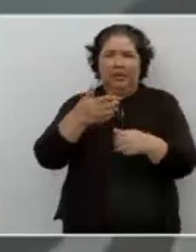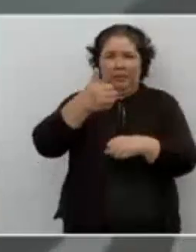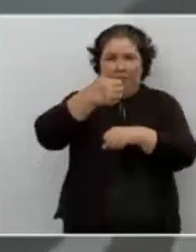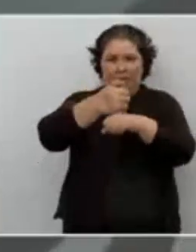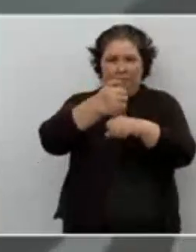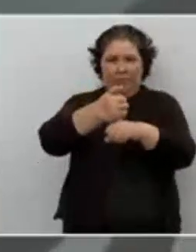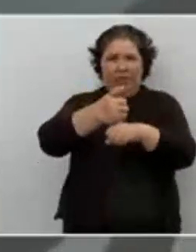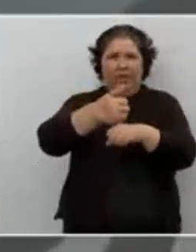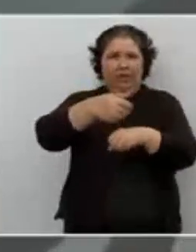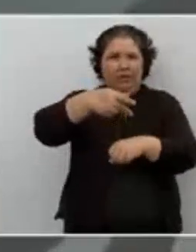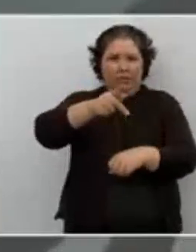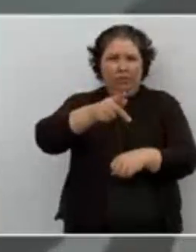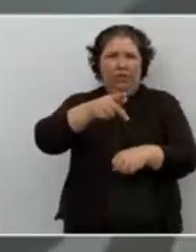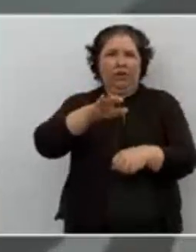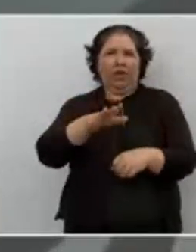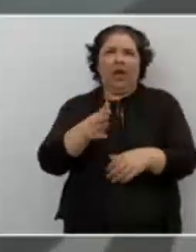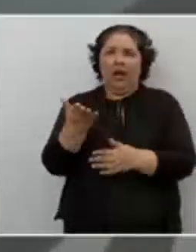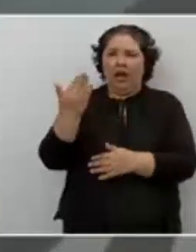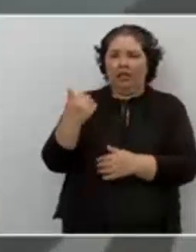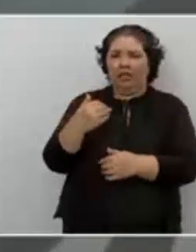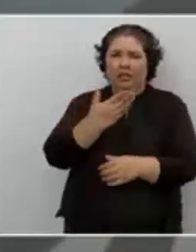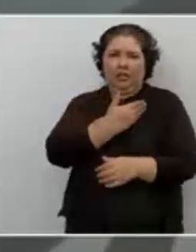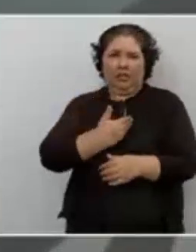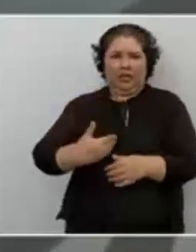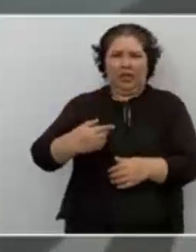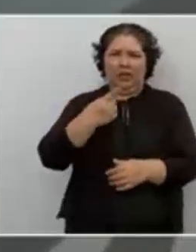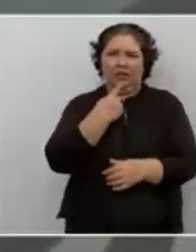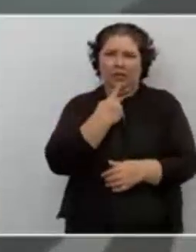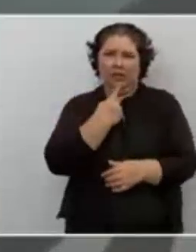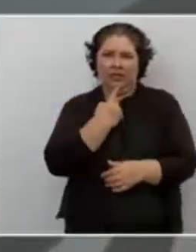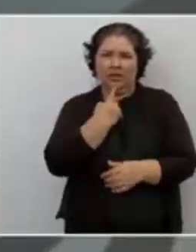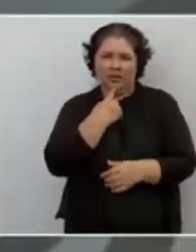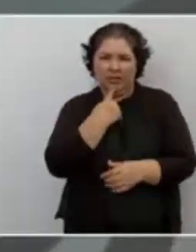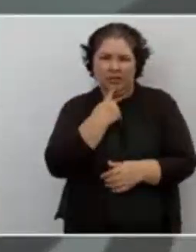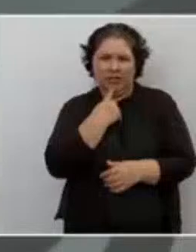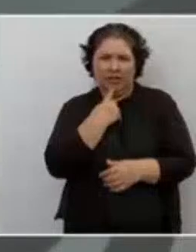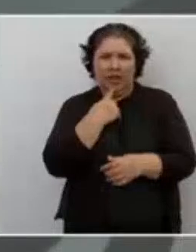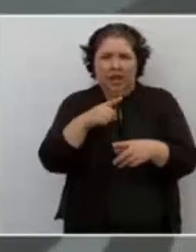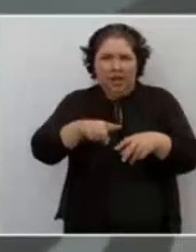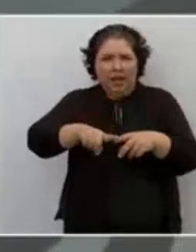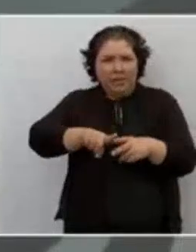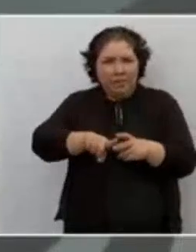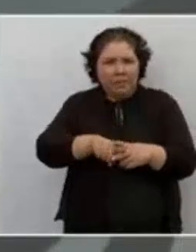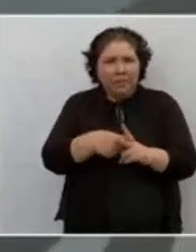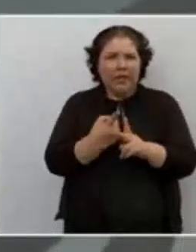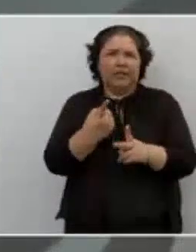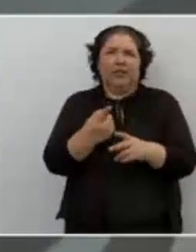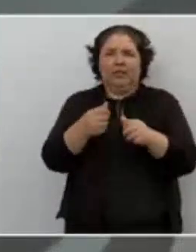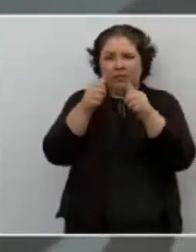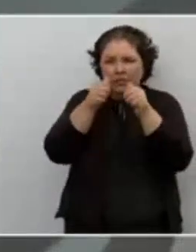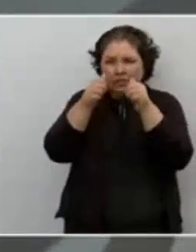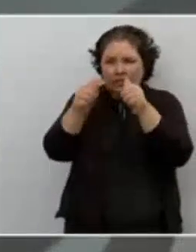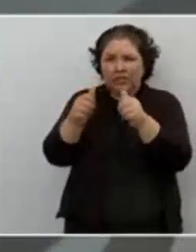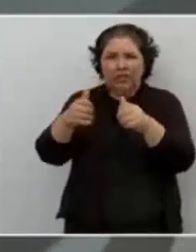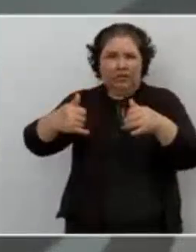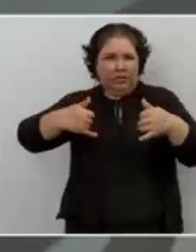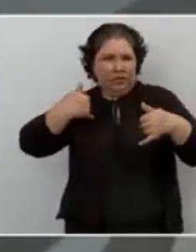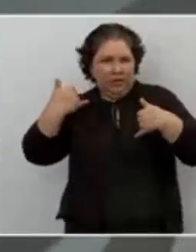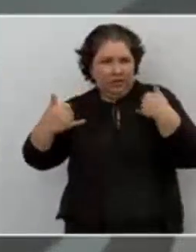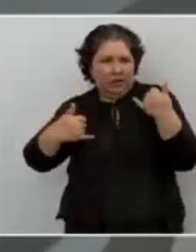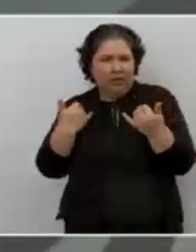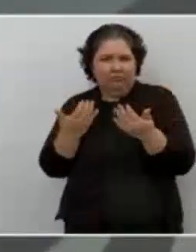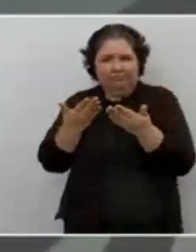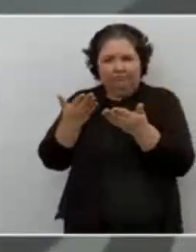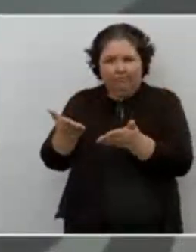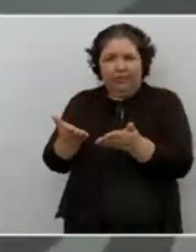gobierno del presidente López Obrador se sentaron las bases para atender a la juventud, porque de esta manera